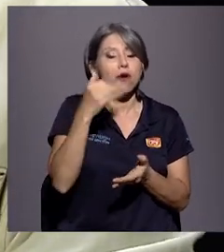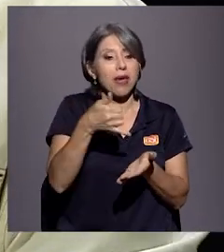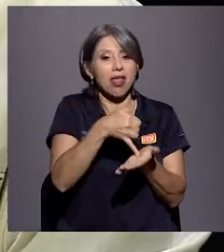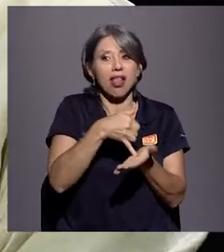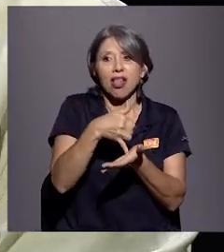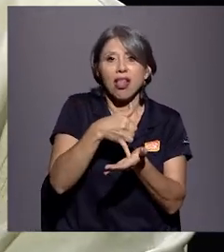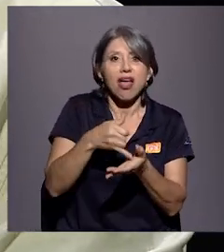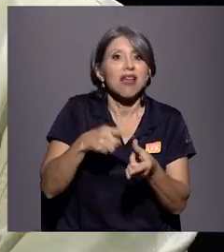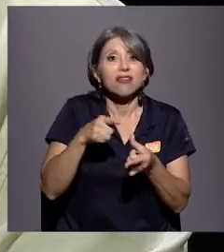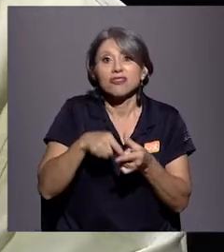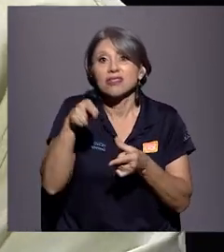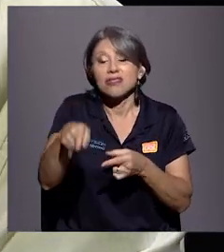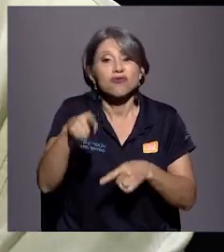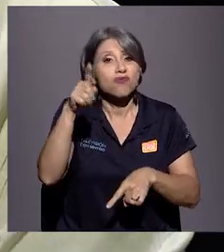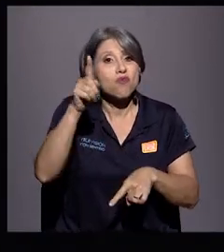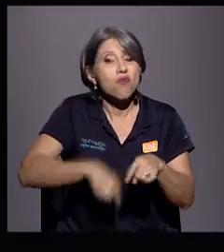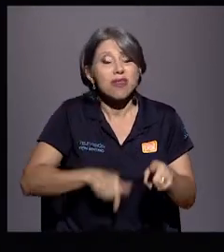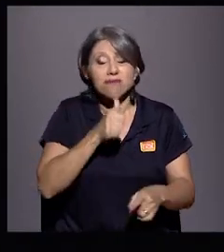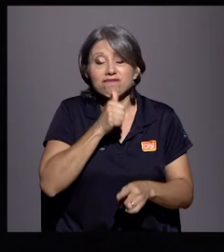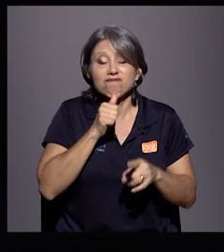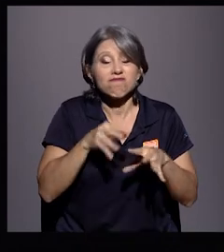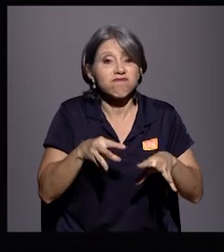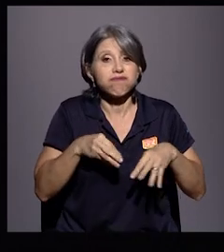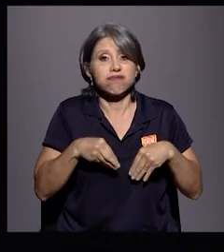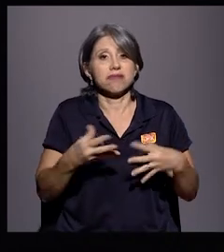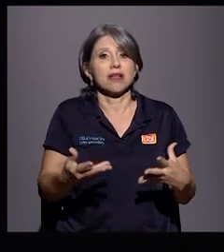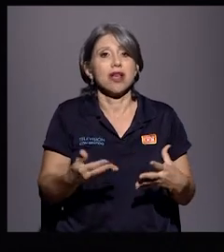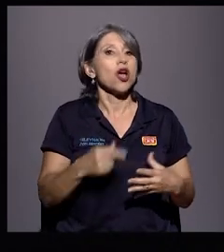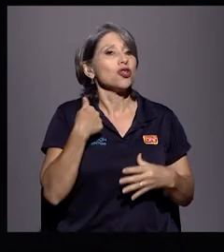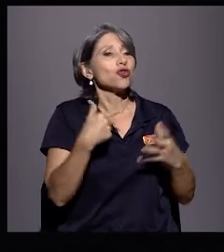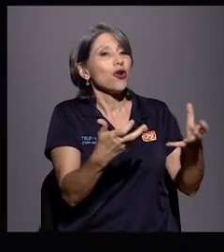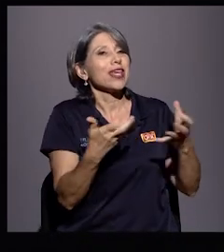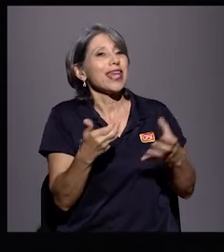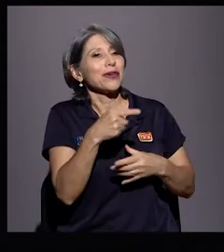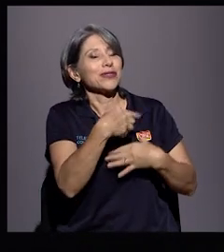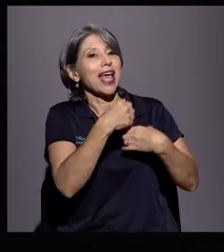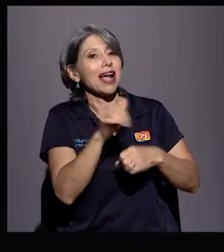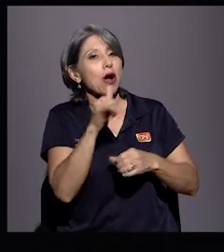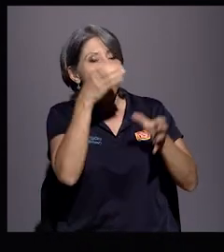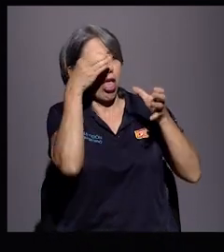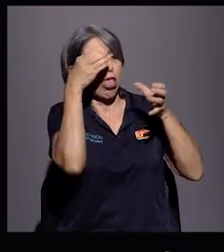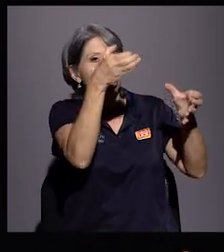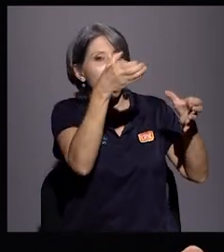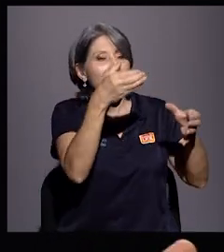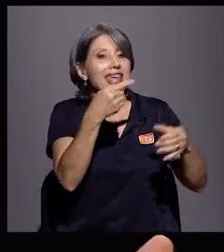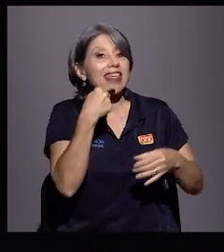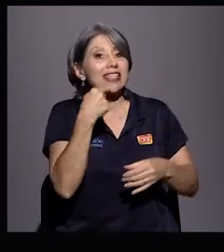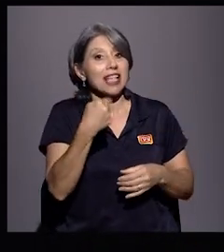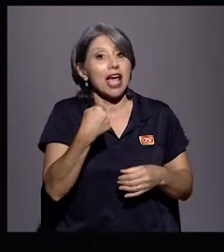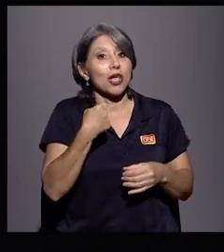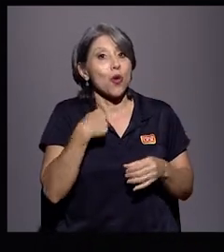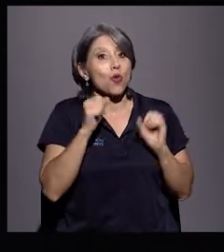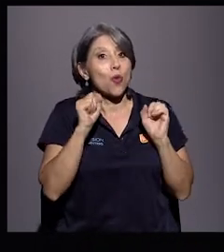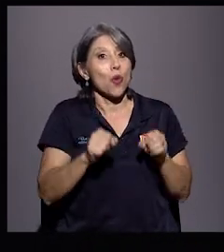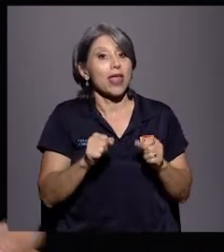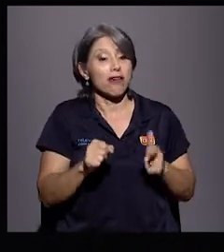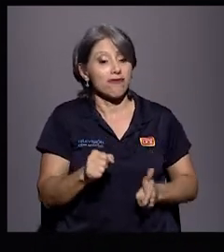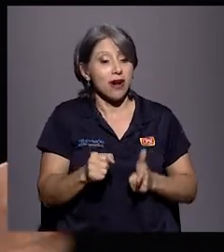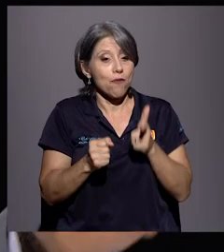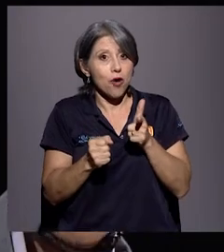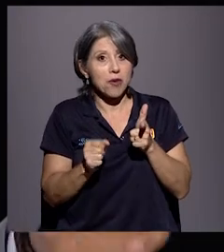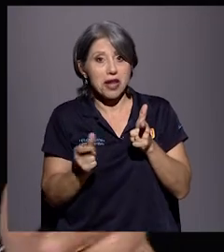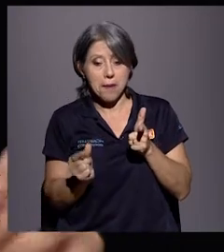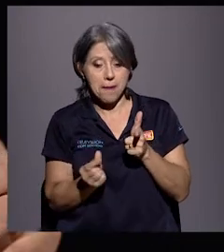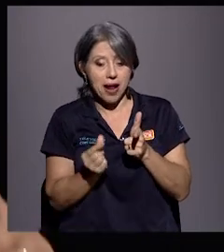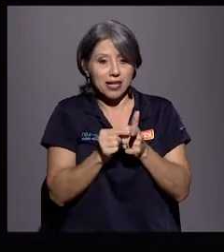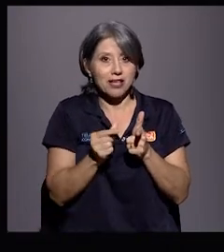la capacidad de resistencia de la gente. Pues yo quiero que usted haga como aquel gran intelectual que decía que uno podía depositar balas en aquel revólver y